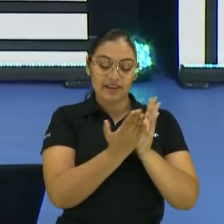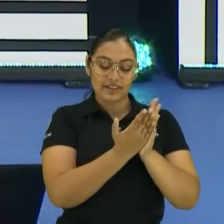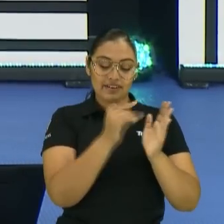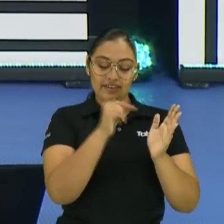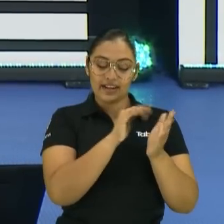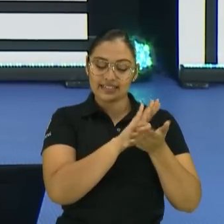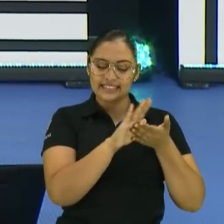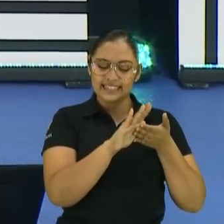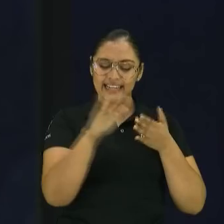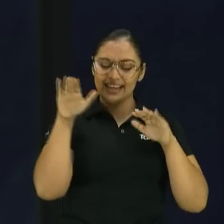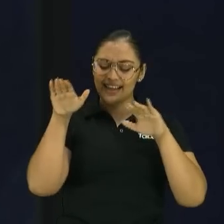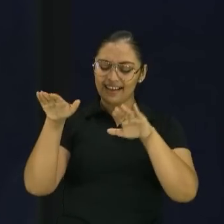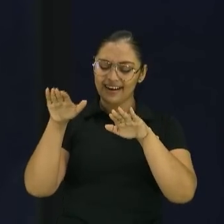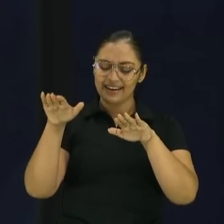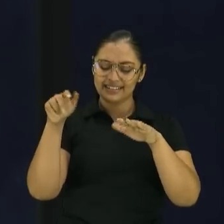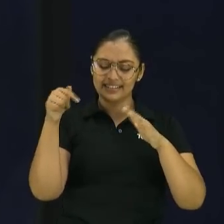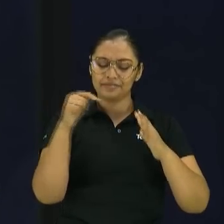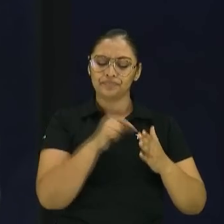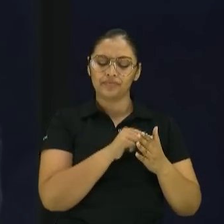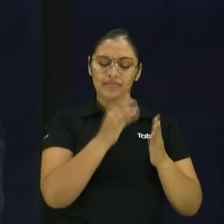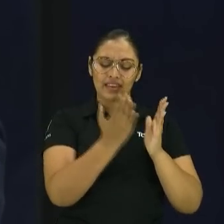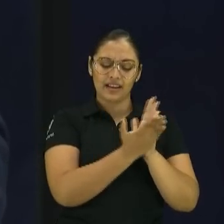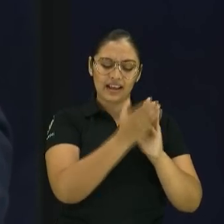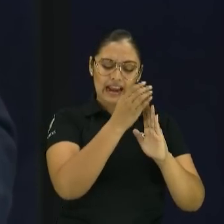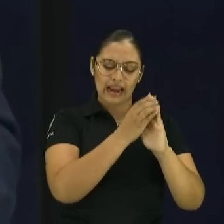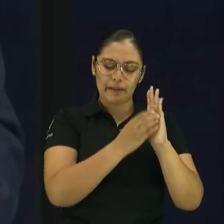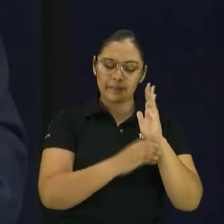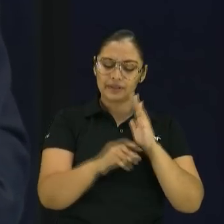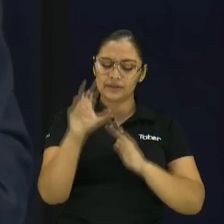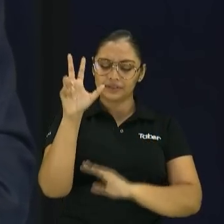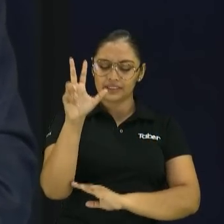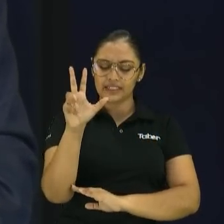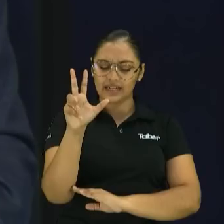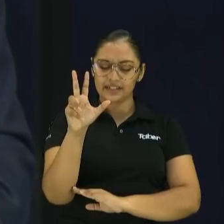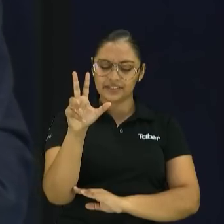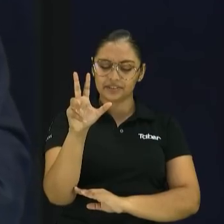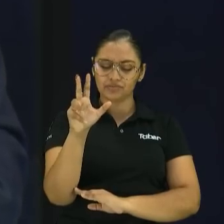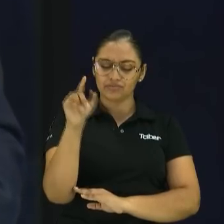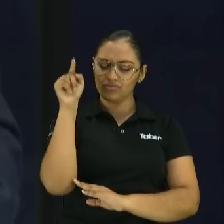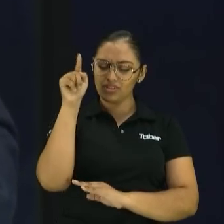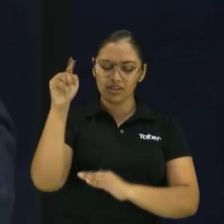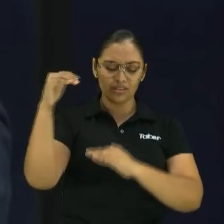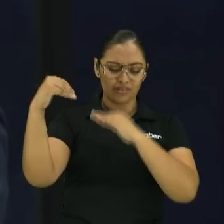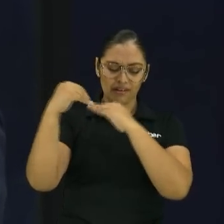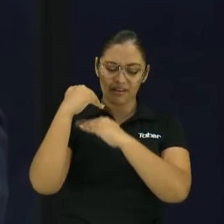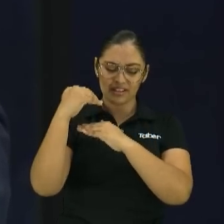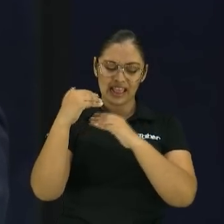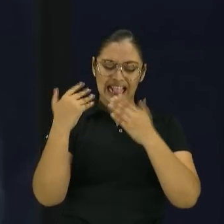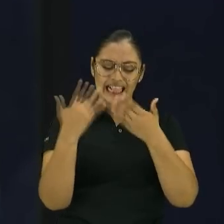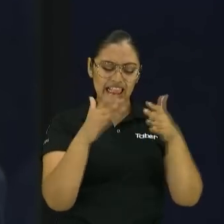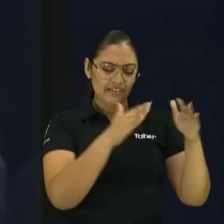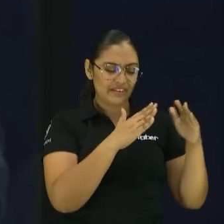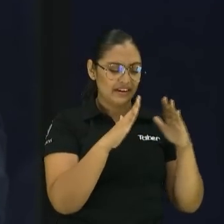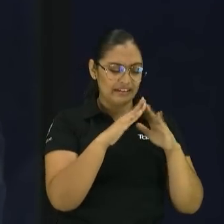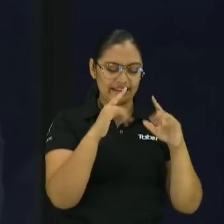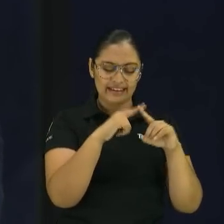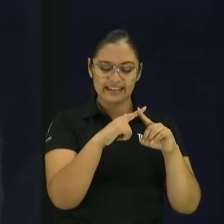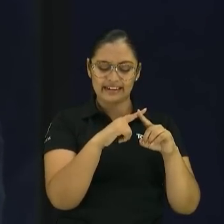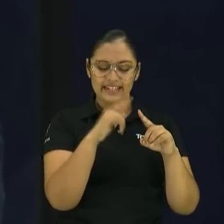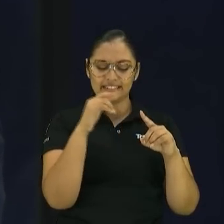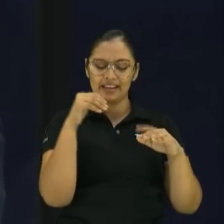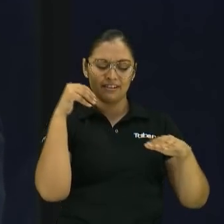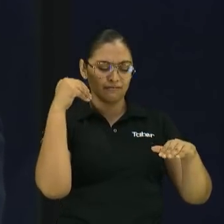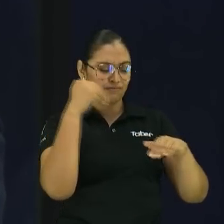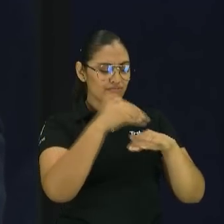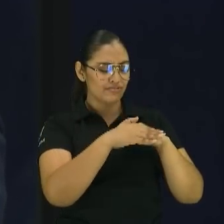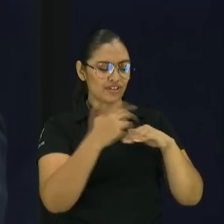gracias por este texto de Apocalipsis capítulo tres donde tienes mensajes claros a diferentes Iglesias de los cuales nosotros queremos